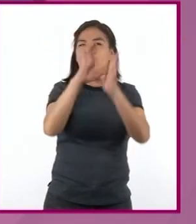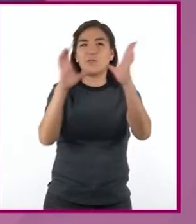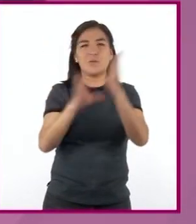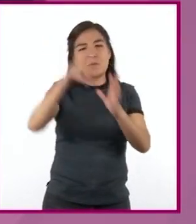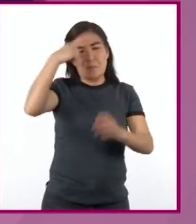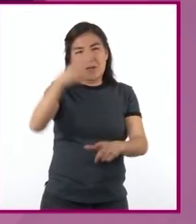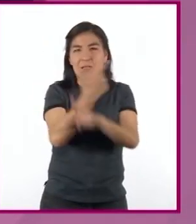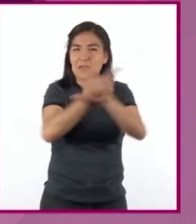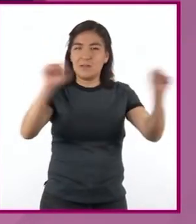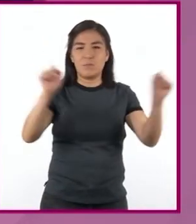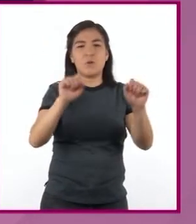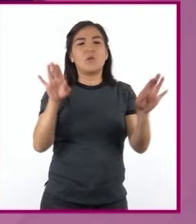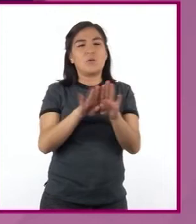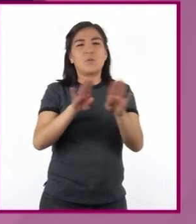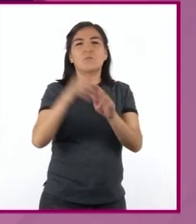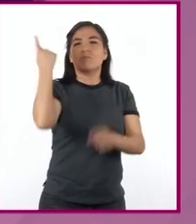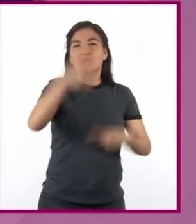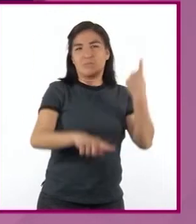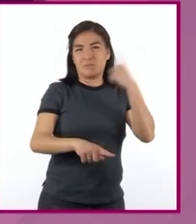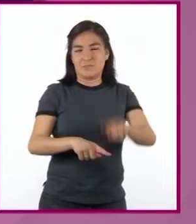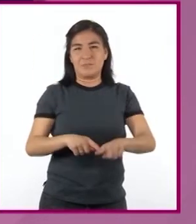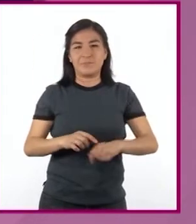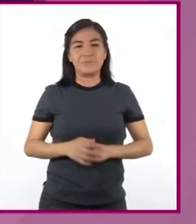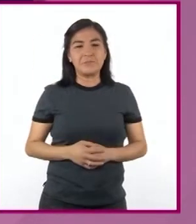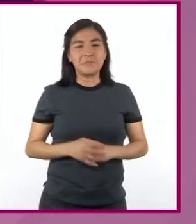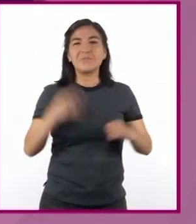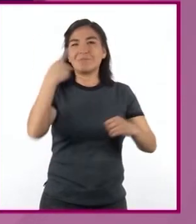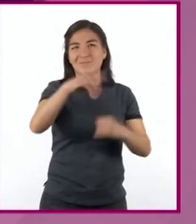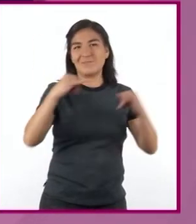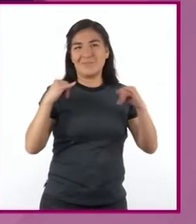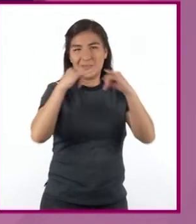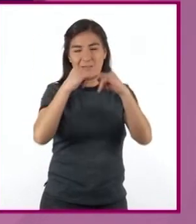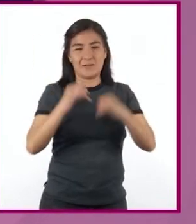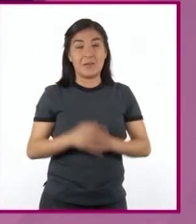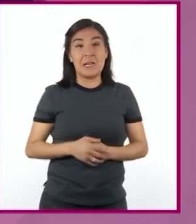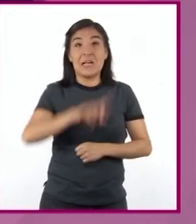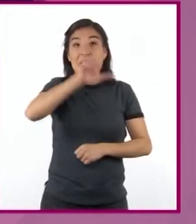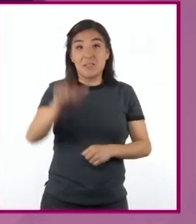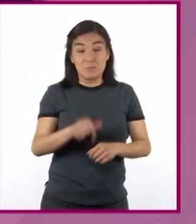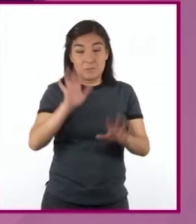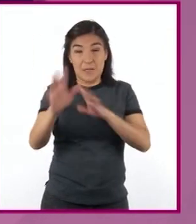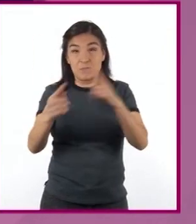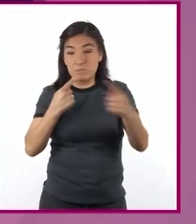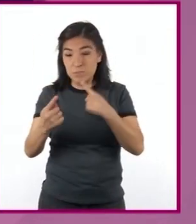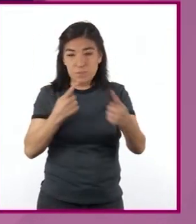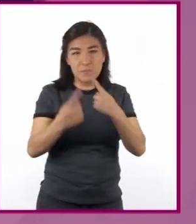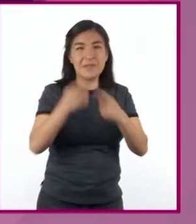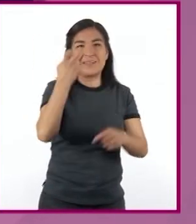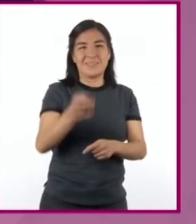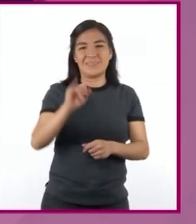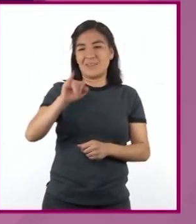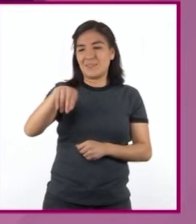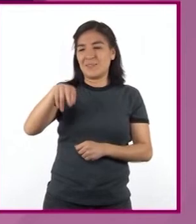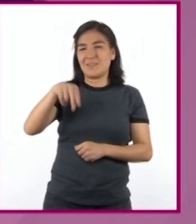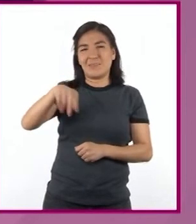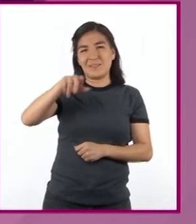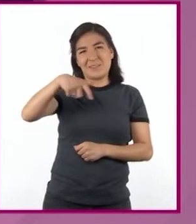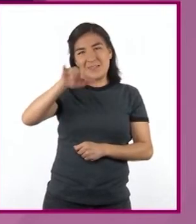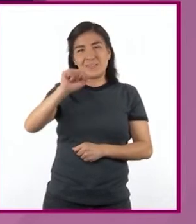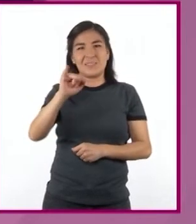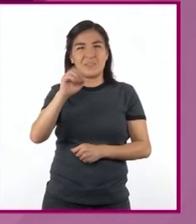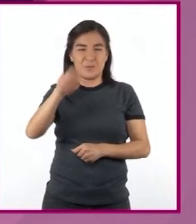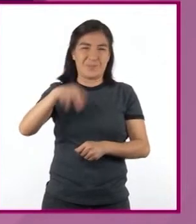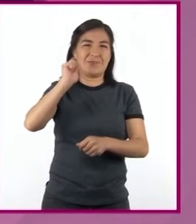disolvía las instituciones monárquicas. Tras conocerse el decreto de las Cortes de Cádiz, la Inquisición quedó abolida en América